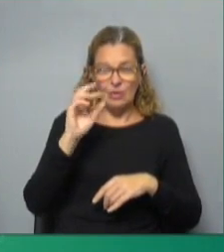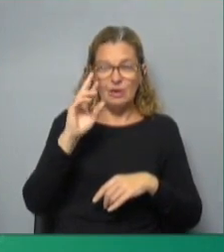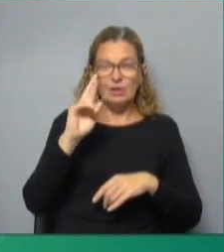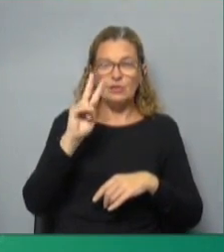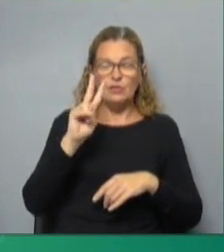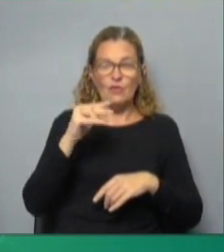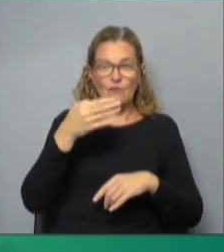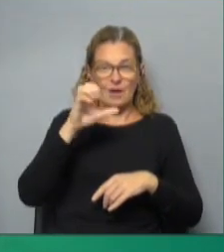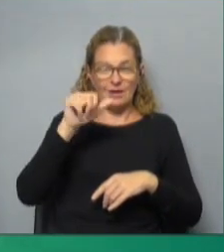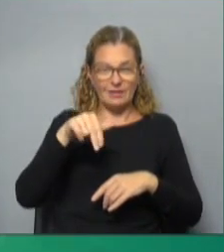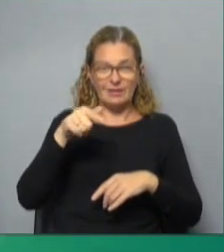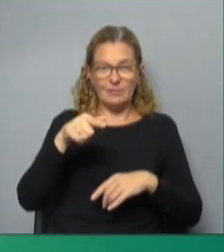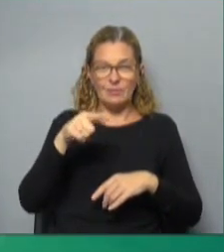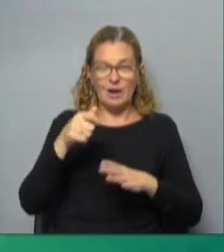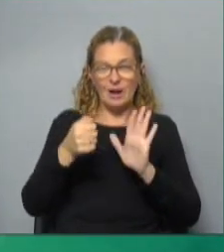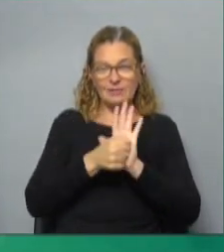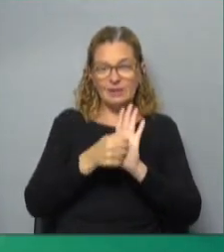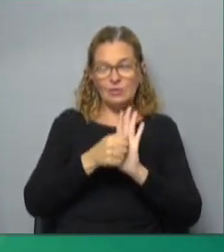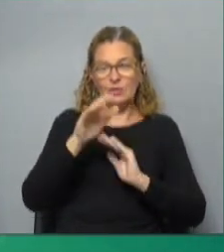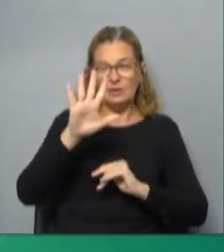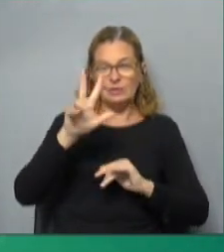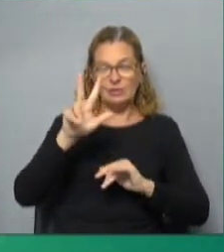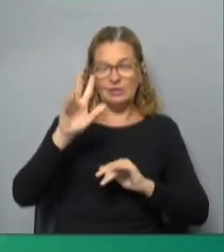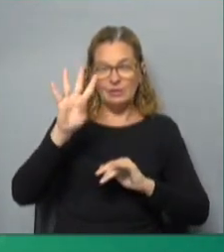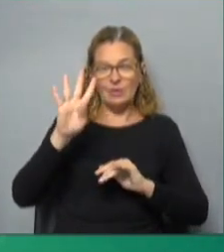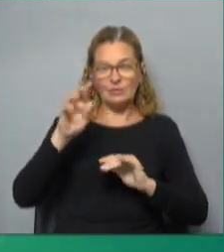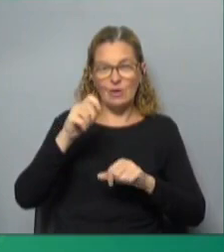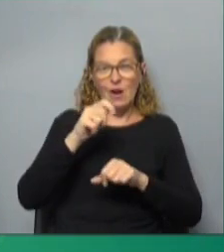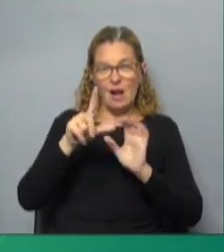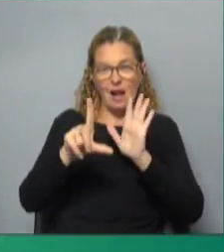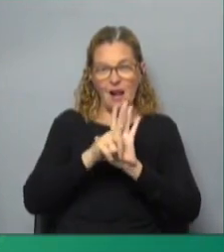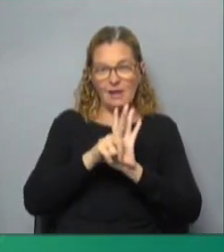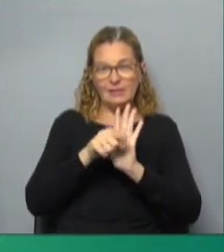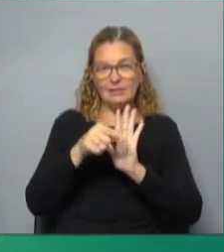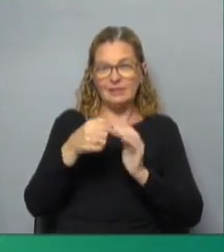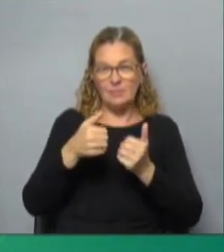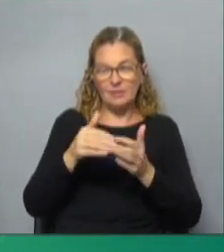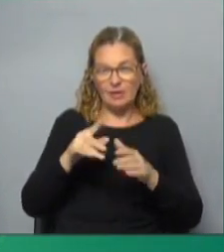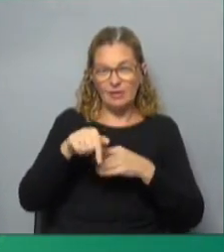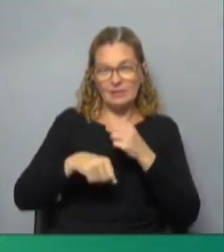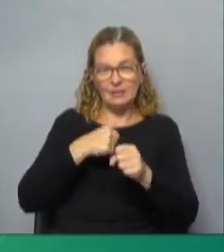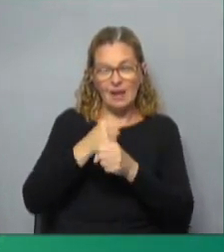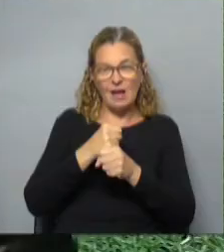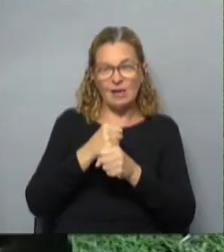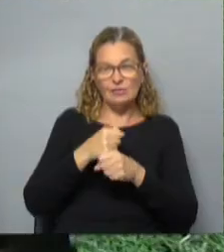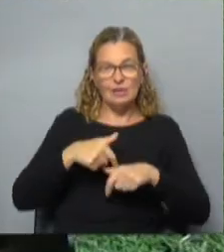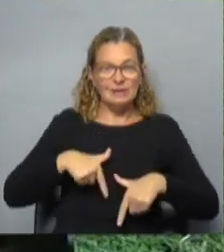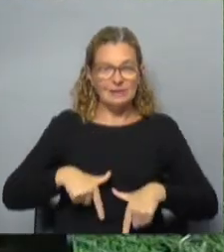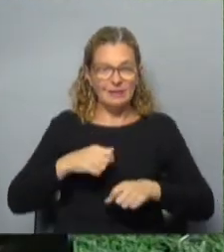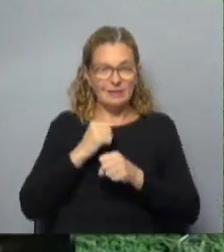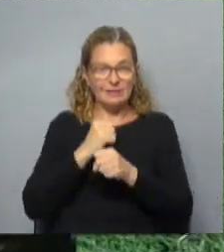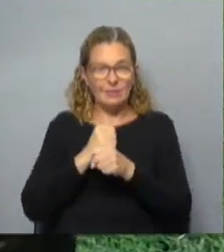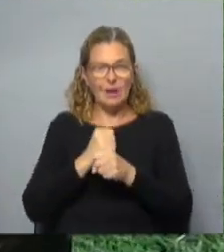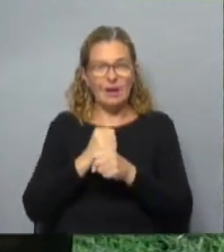y en el marco de lo establecido por el artículo 534 de la ley de presupuesto a partir de este año funcionarios de intendencias y